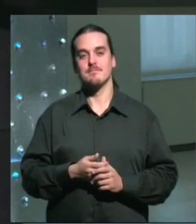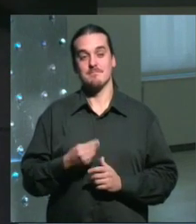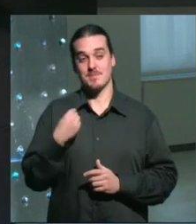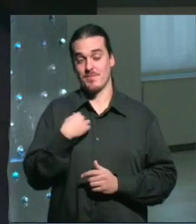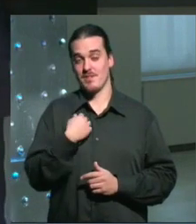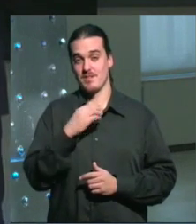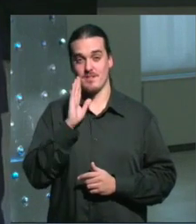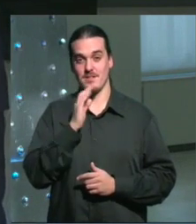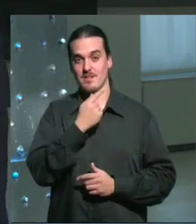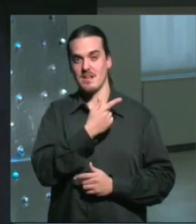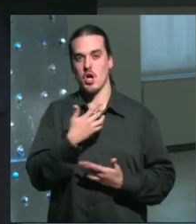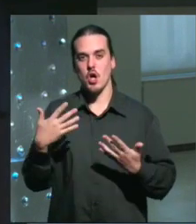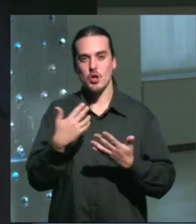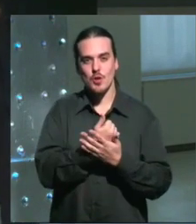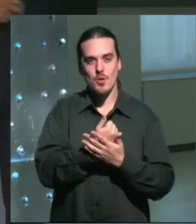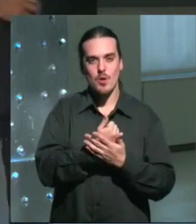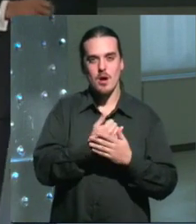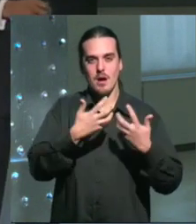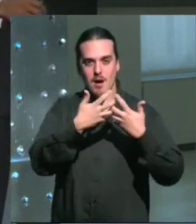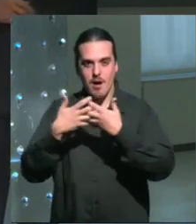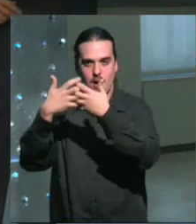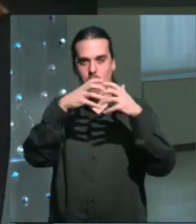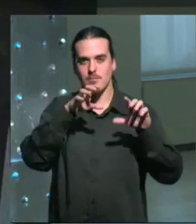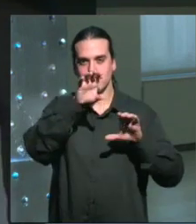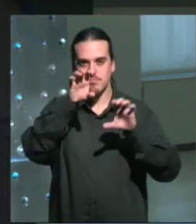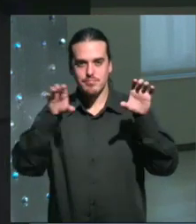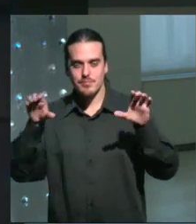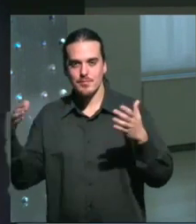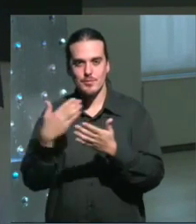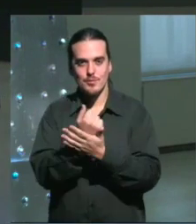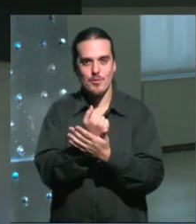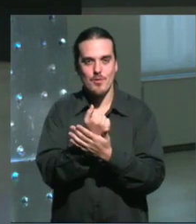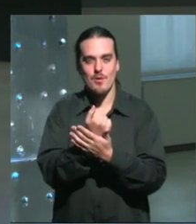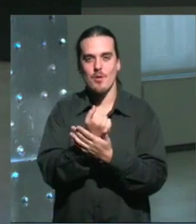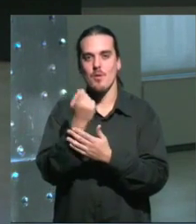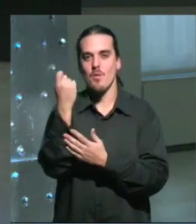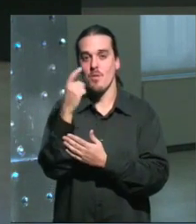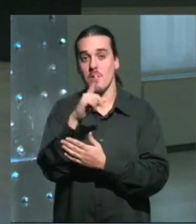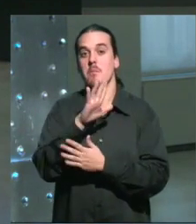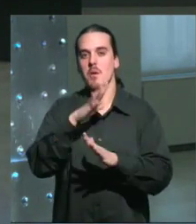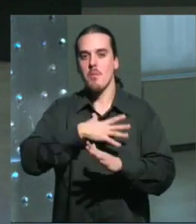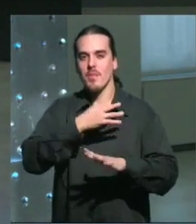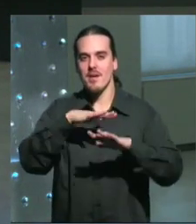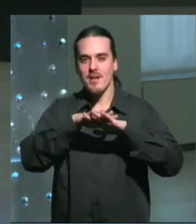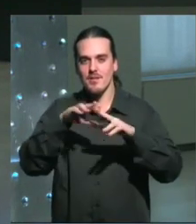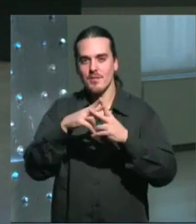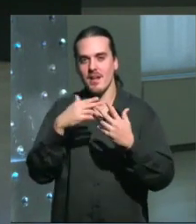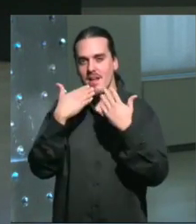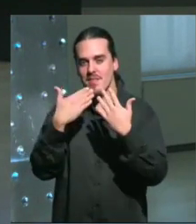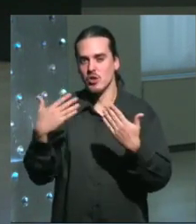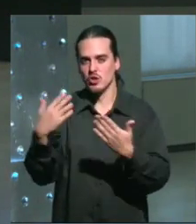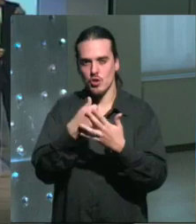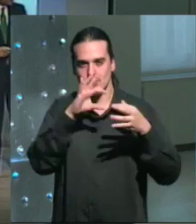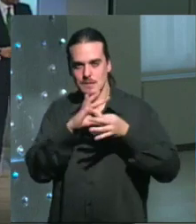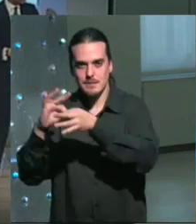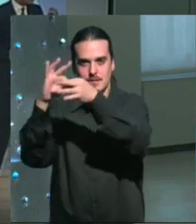estar en todos los estados, que no tenía sentido, pero sí trabajar desde todos los estados, porque a través de las herramientas tecnológicas podíamos movilizar a